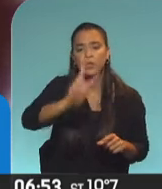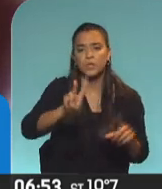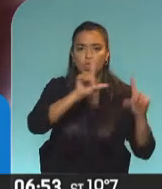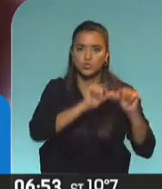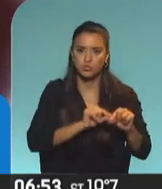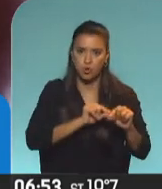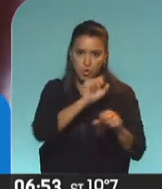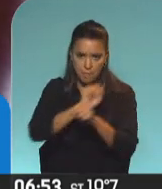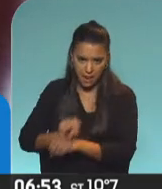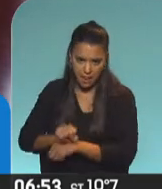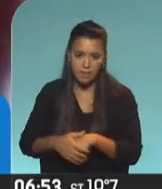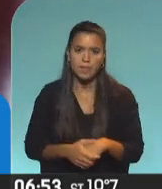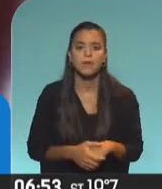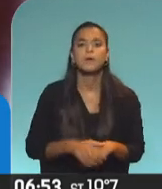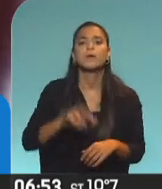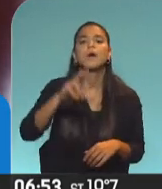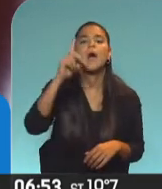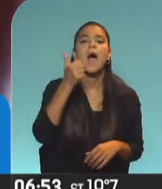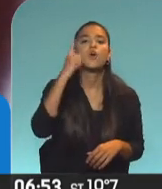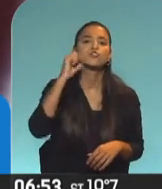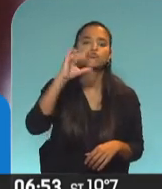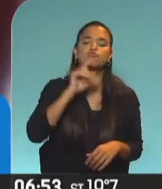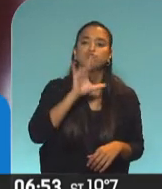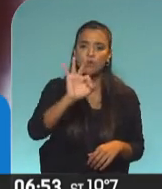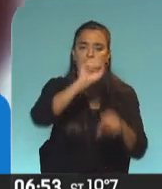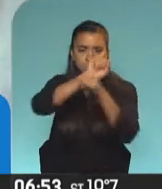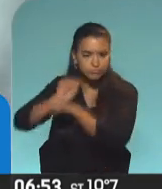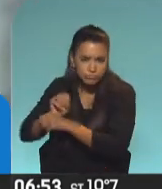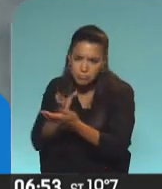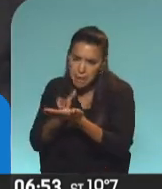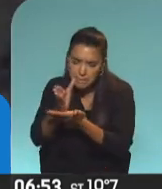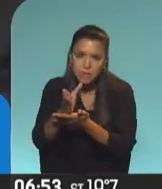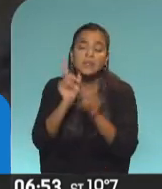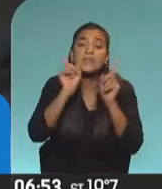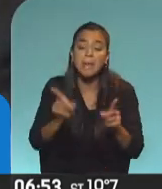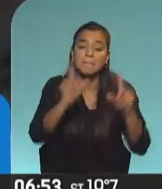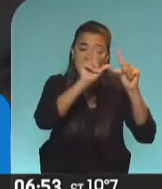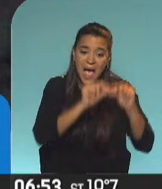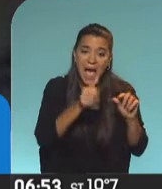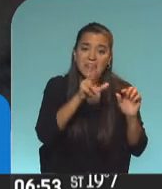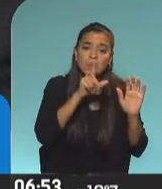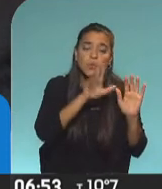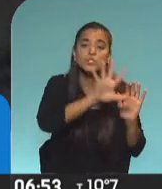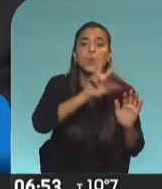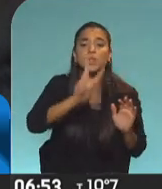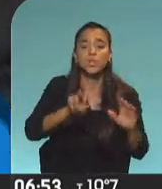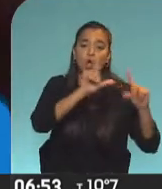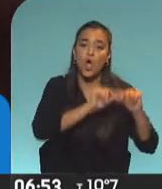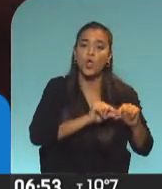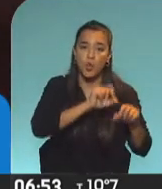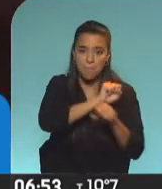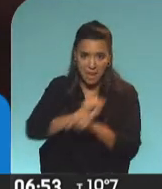Penal. Orlando Ramón Agosti, reclusión perpetua con más la accesoria del artículo 52 del Código